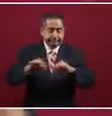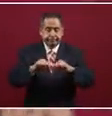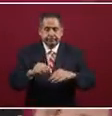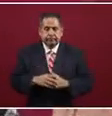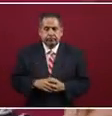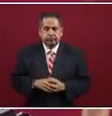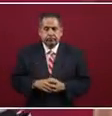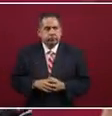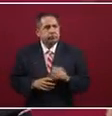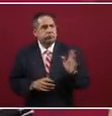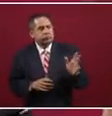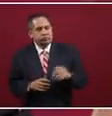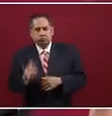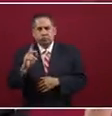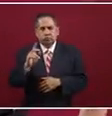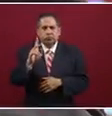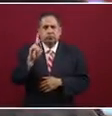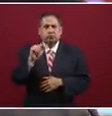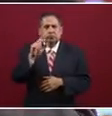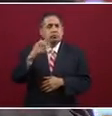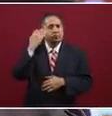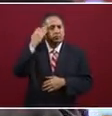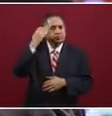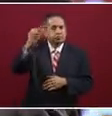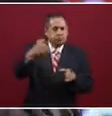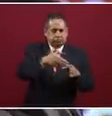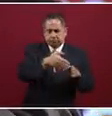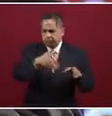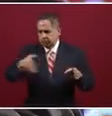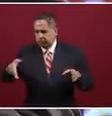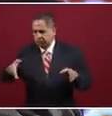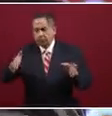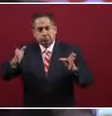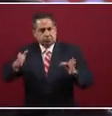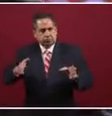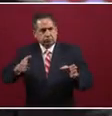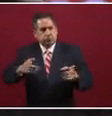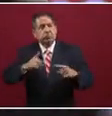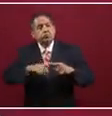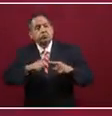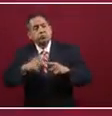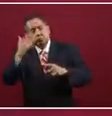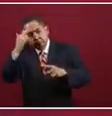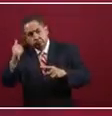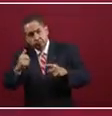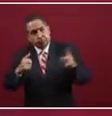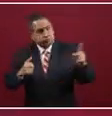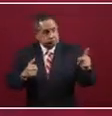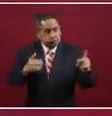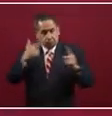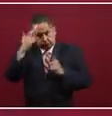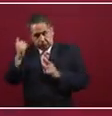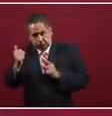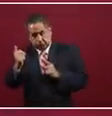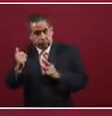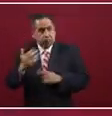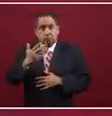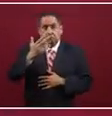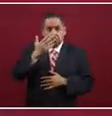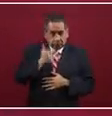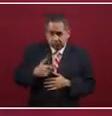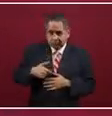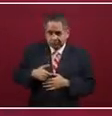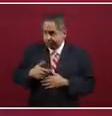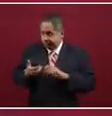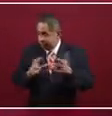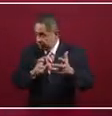Pues tengamos un plazo para ver si México y lo que está proponiendo tiene razón, y si no, nos sentamos entonces a ver las medidas adicionales que